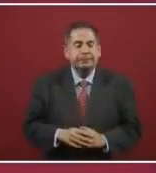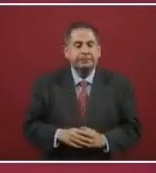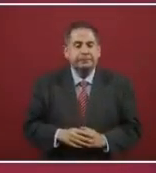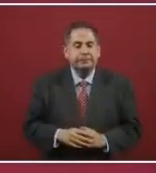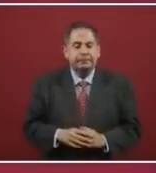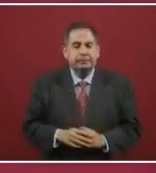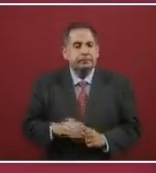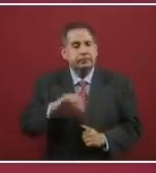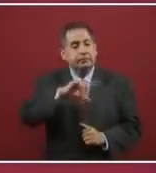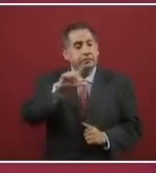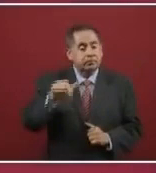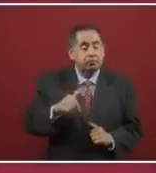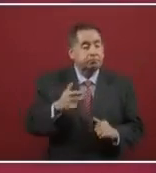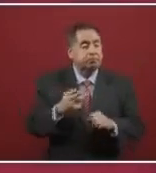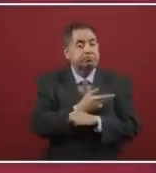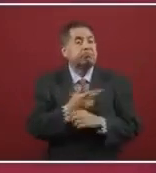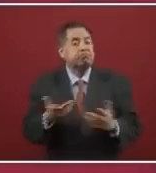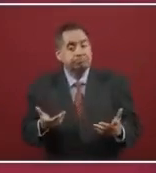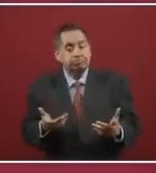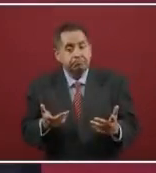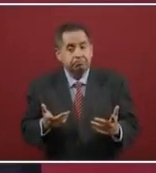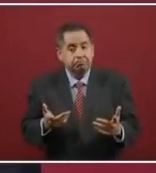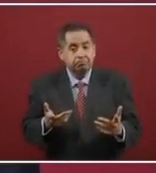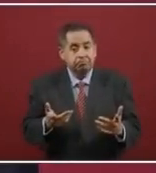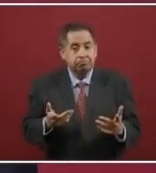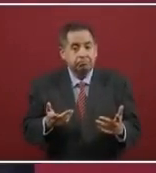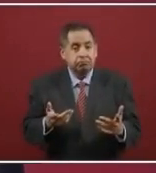Y luego, pues ya